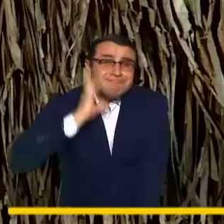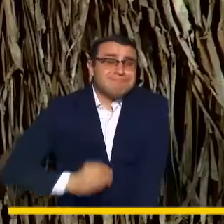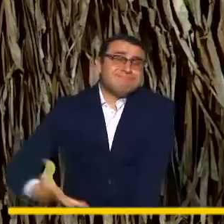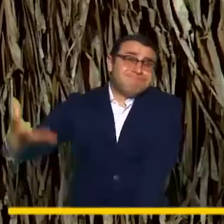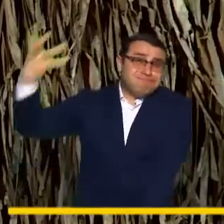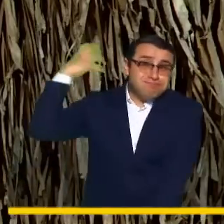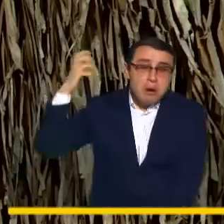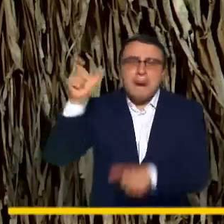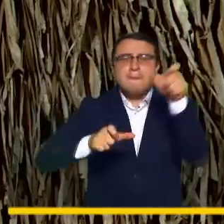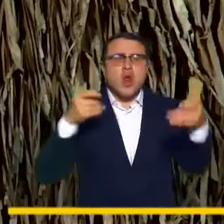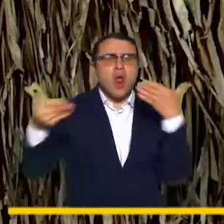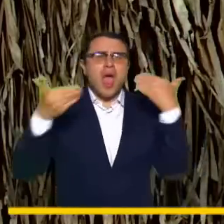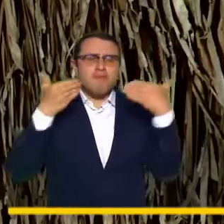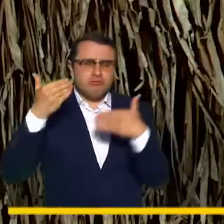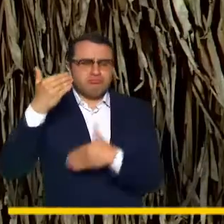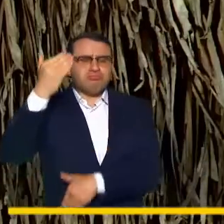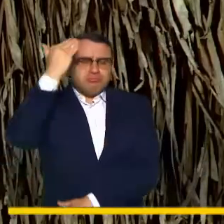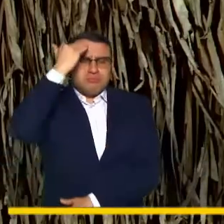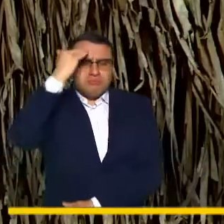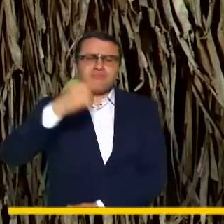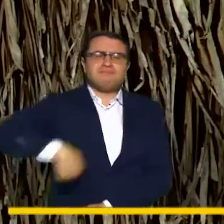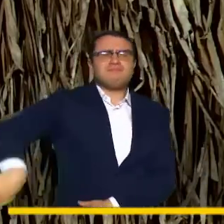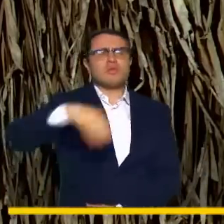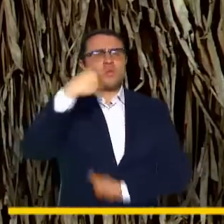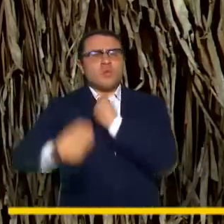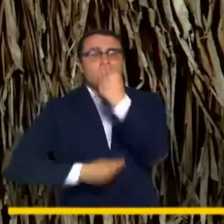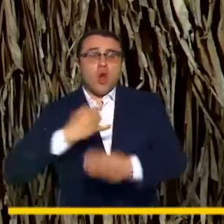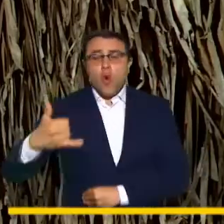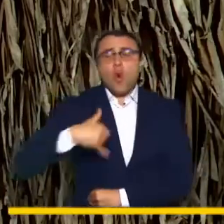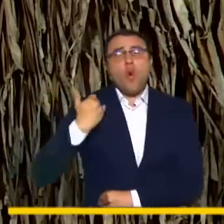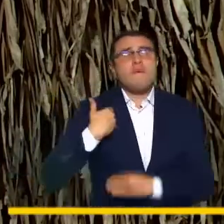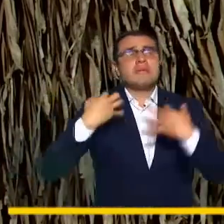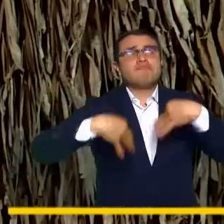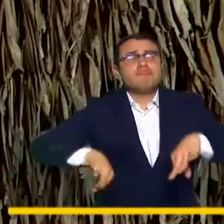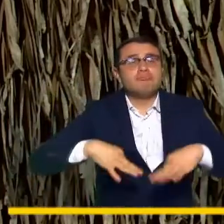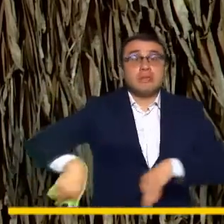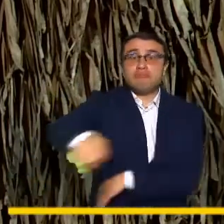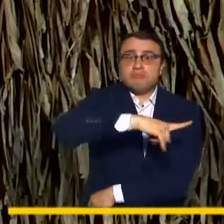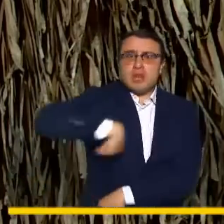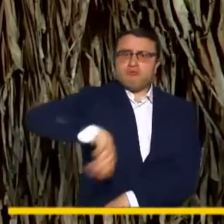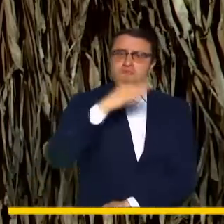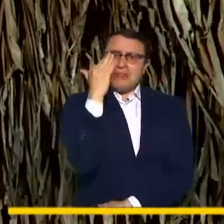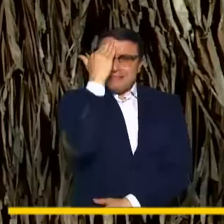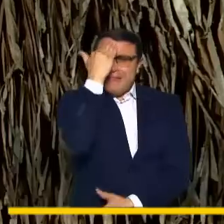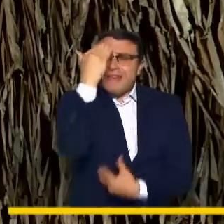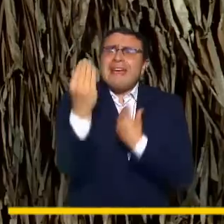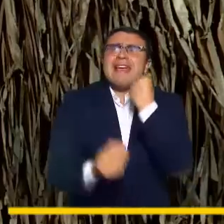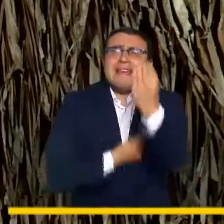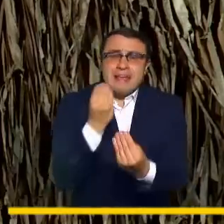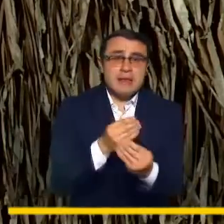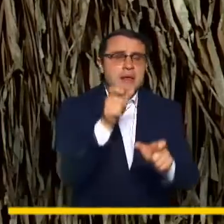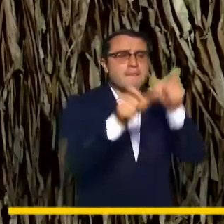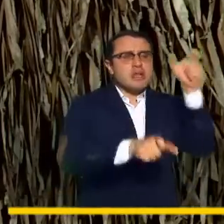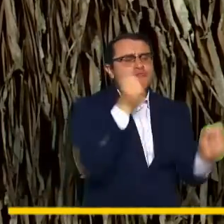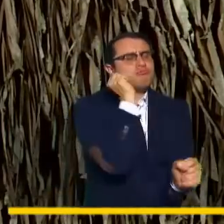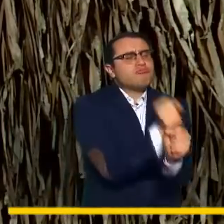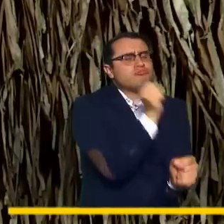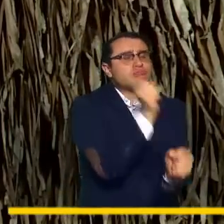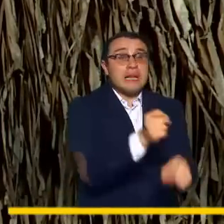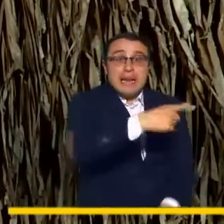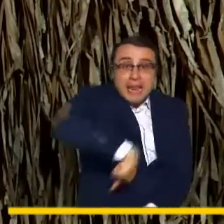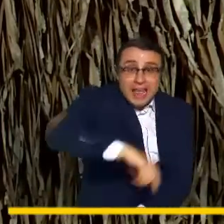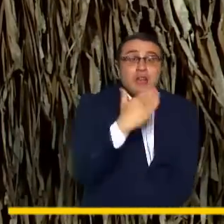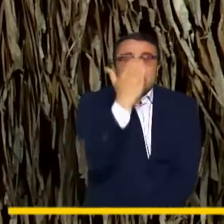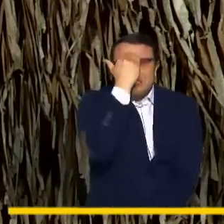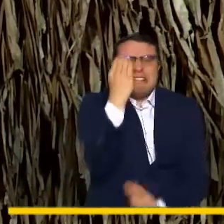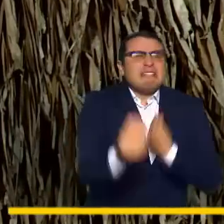Campesinado sabe qué tiene que hacer. La juventud popular sabe qué tiene que hacer. El pueblo trabajador sabe qué